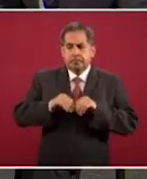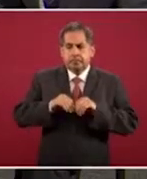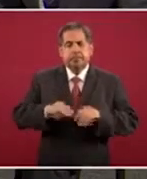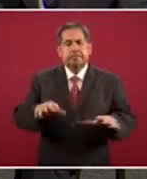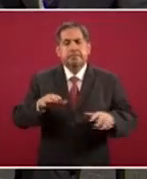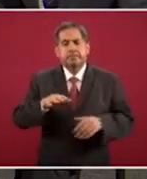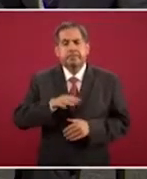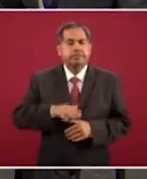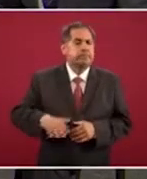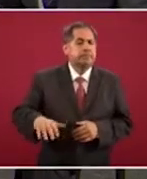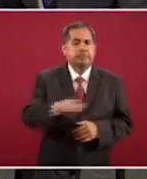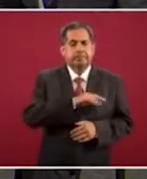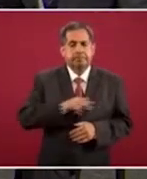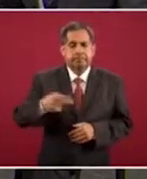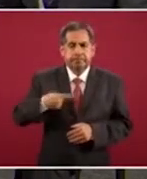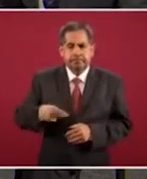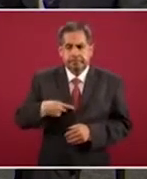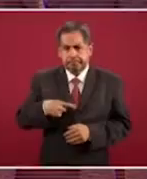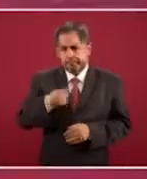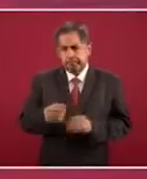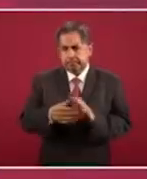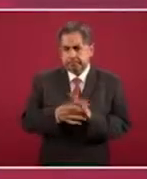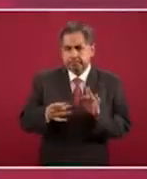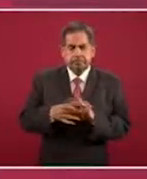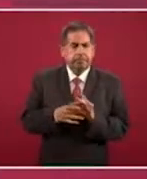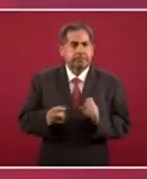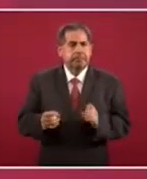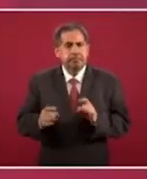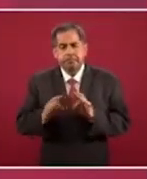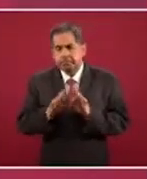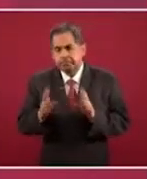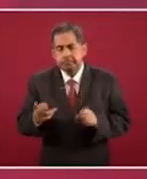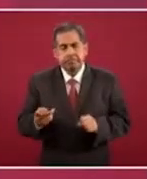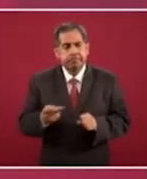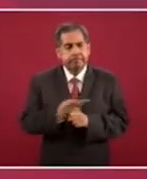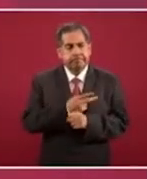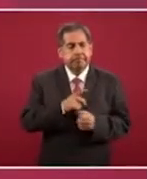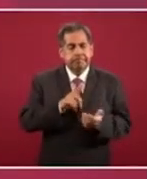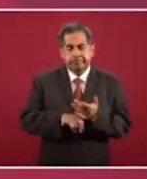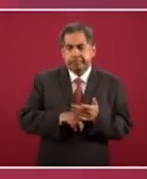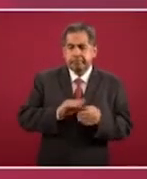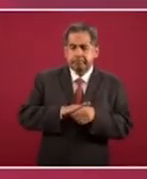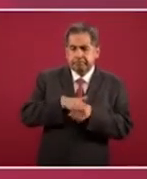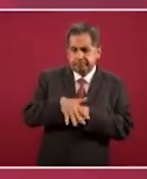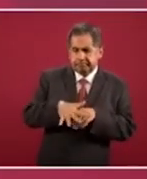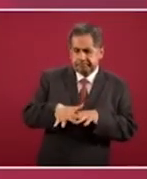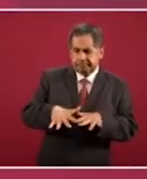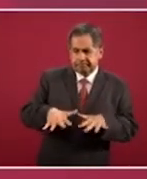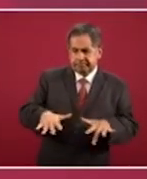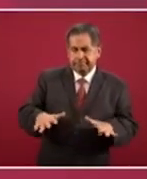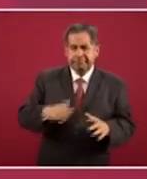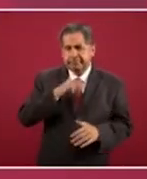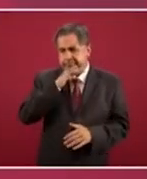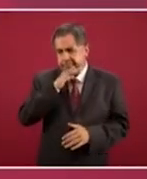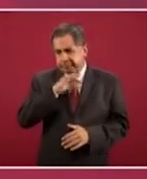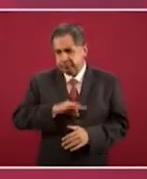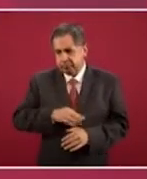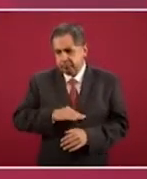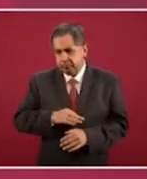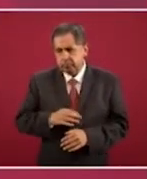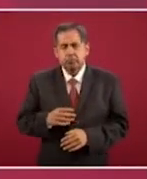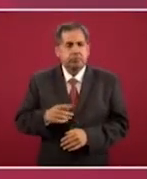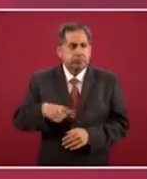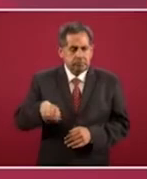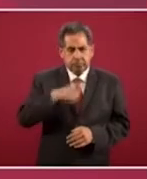los ciudadanos afectados por este derrame y a toda la población